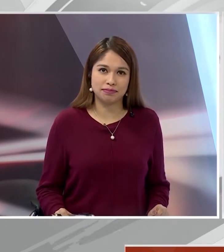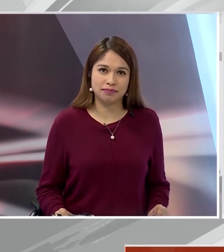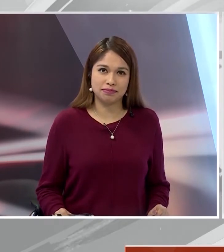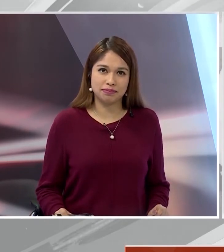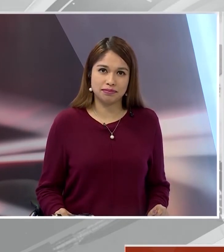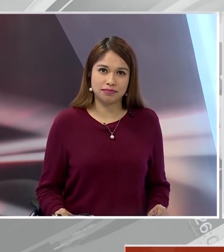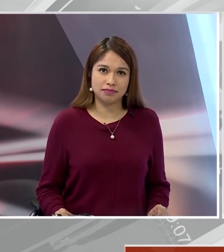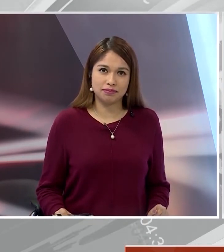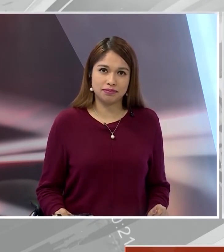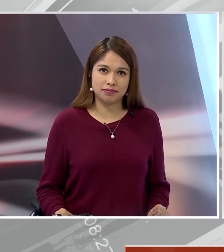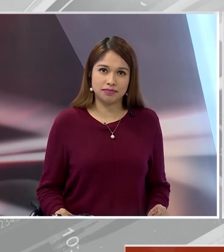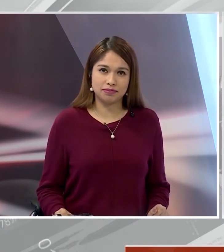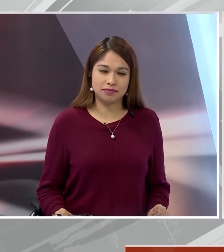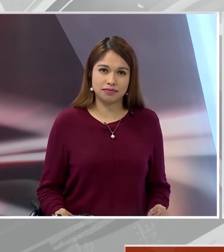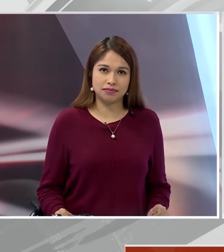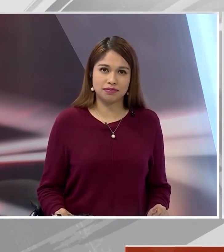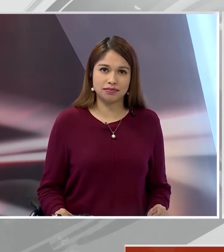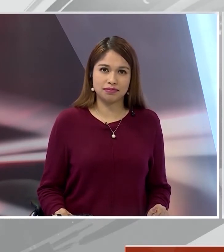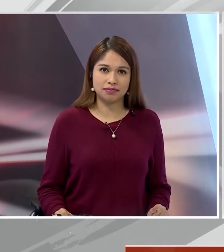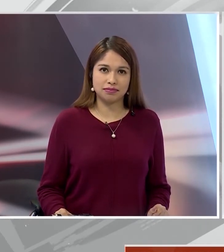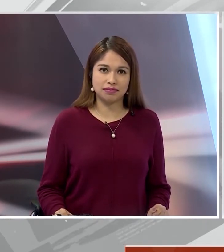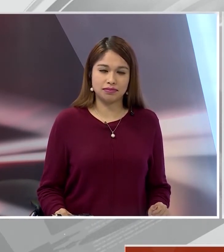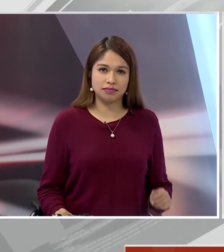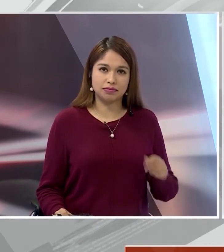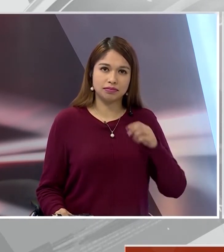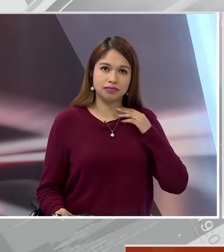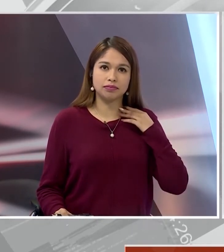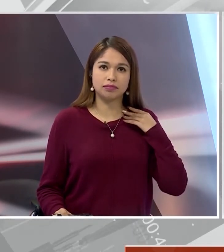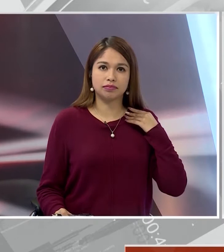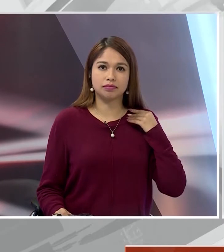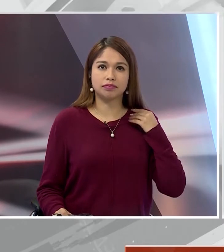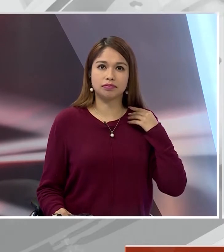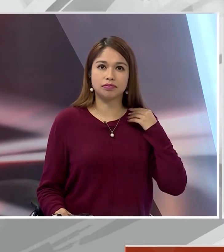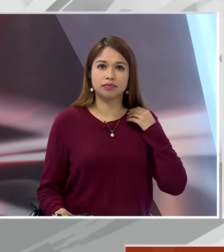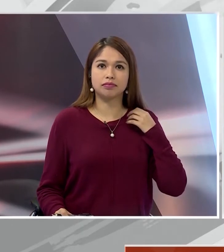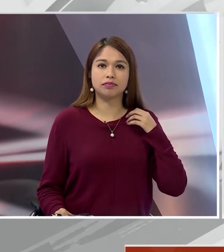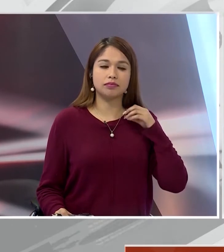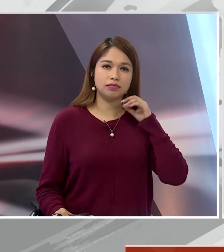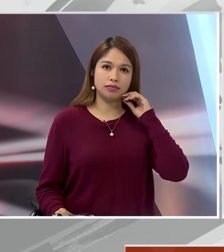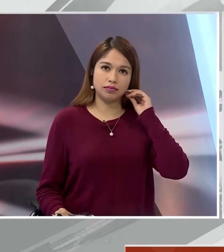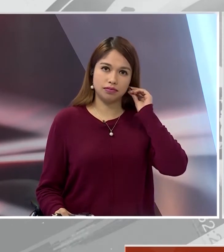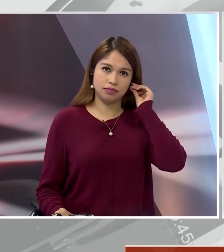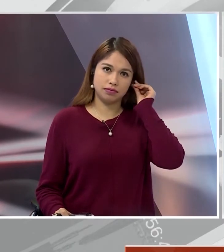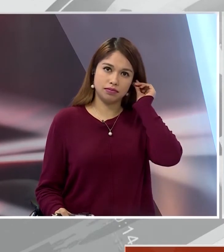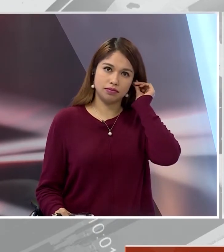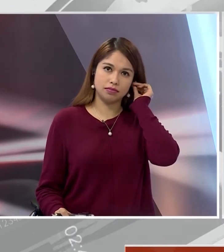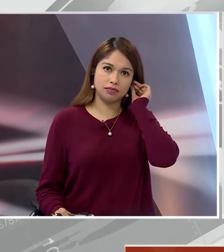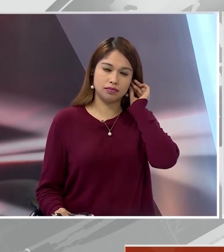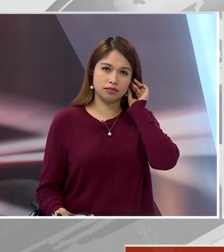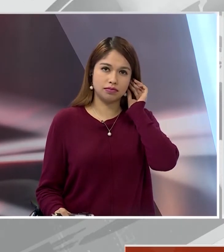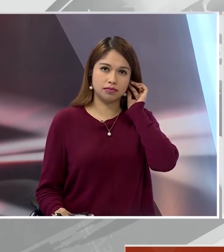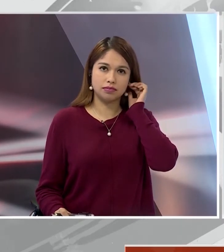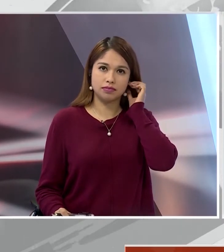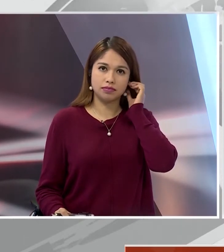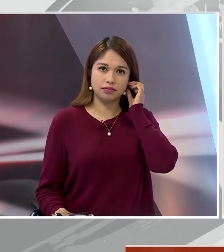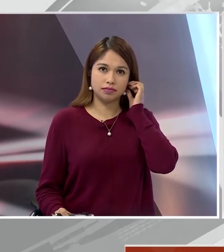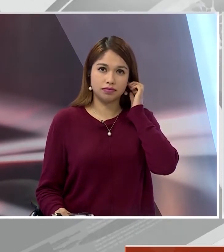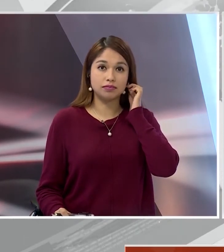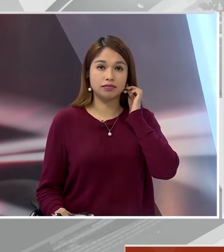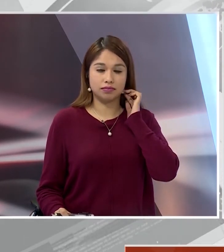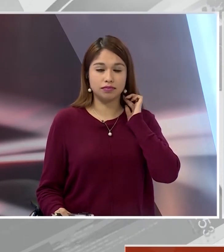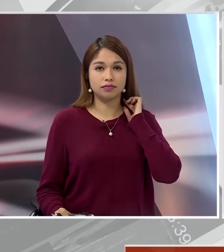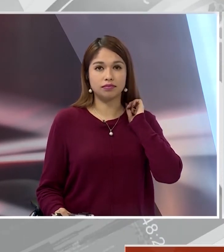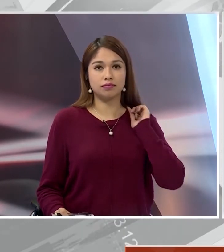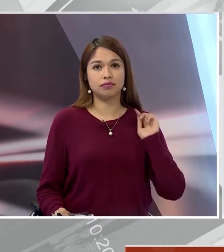Sí, bueno, Daniel es un joven profesional en comunicación,